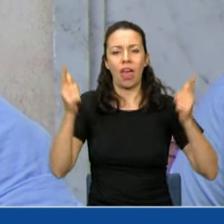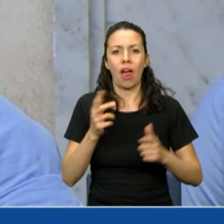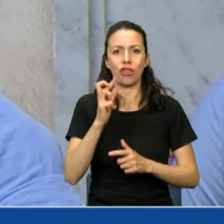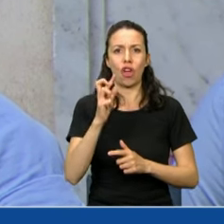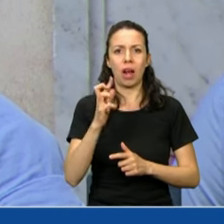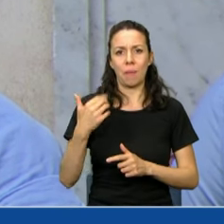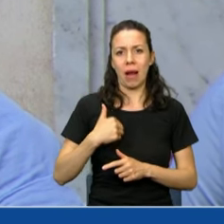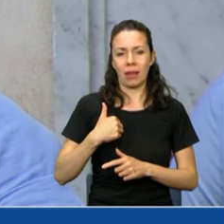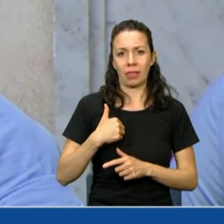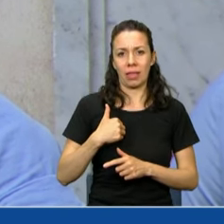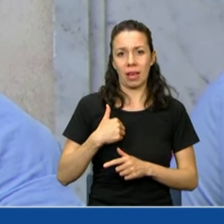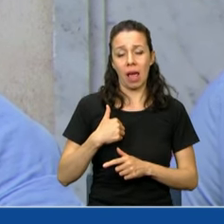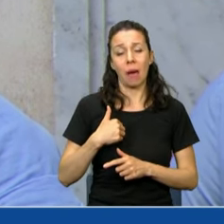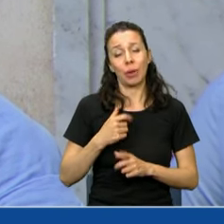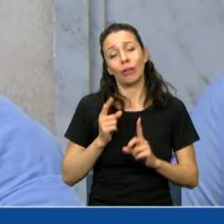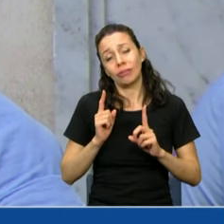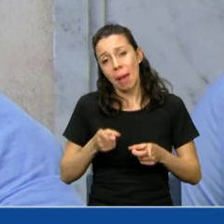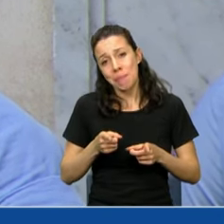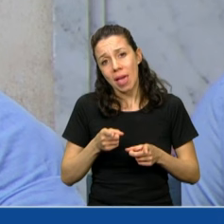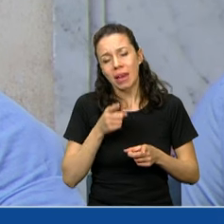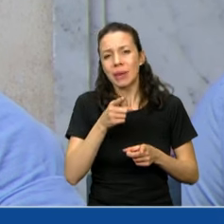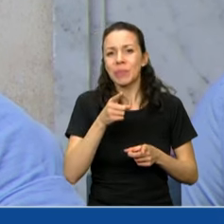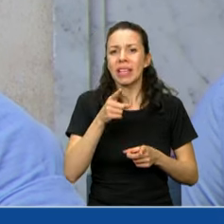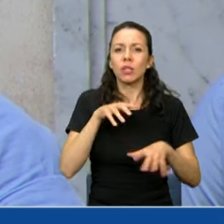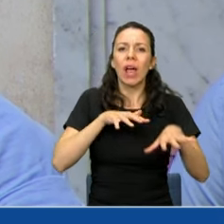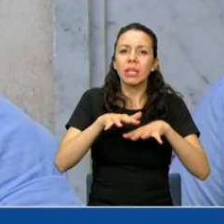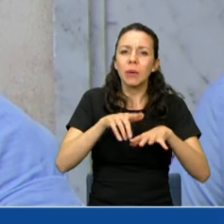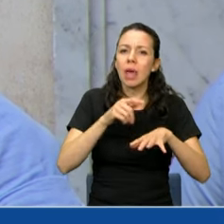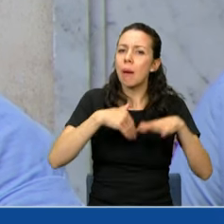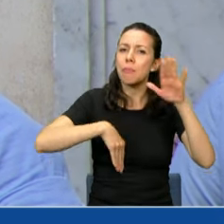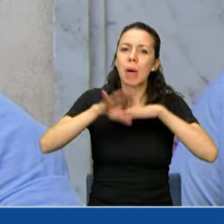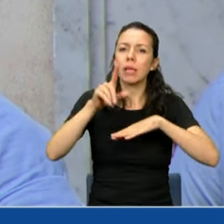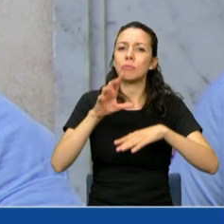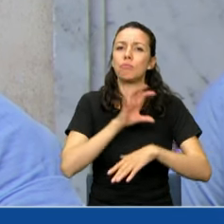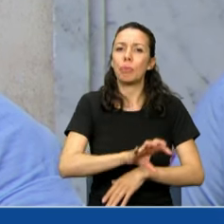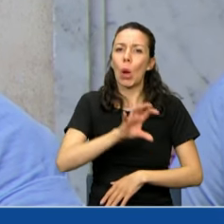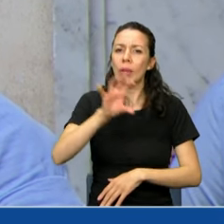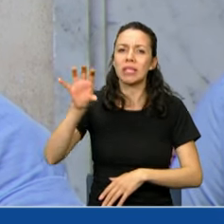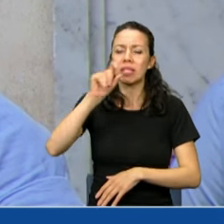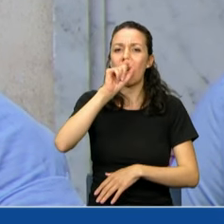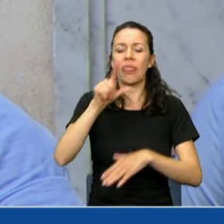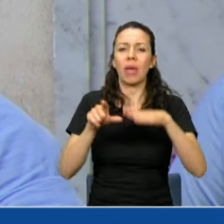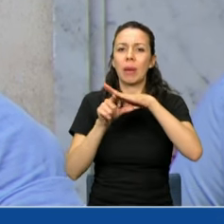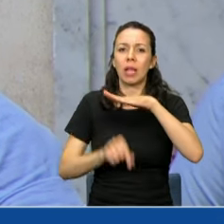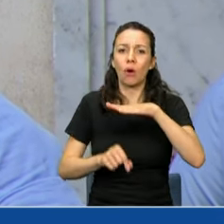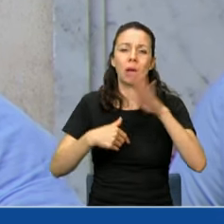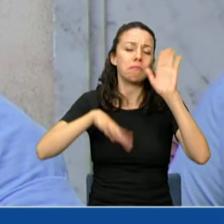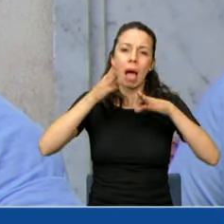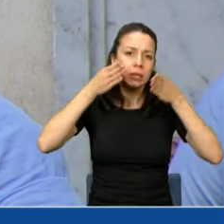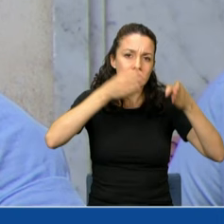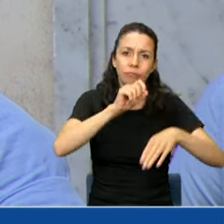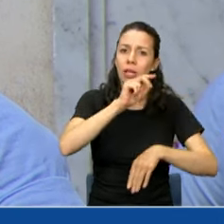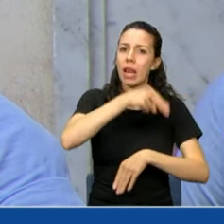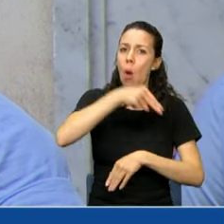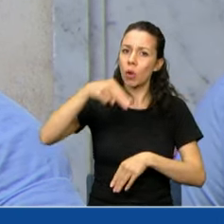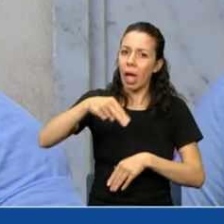es una actividad encabezada por las provincias patagónicas particularmente por nauen que le va a estar dando esa